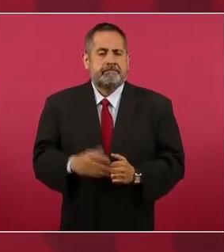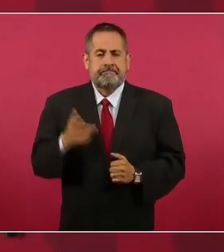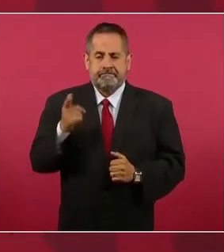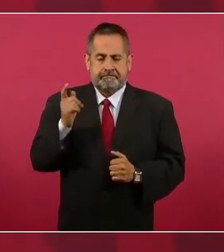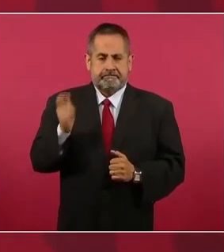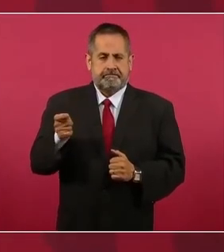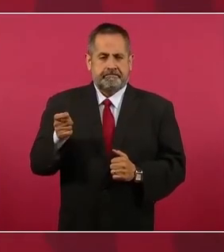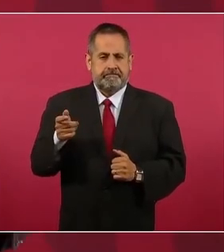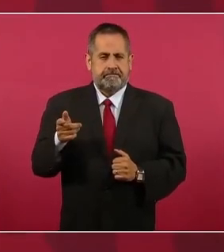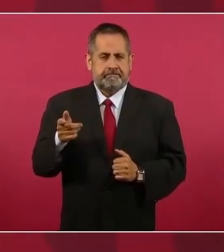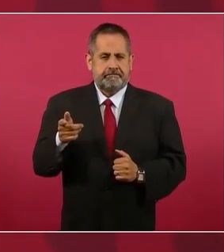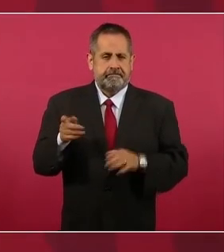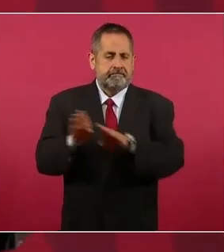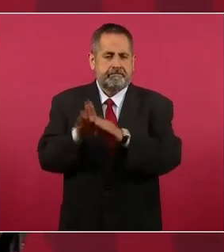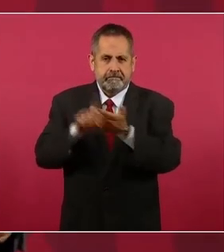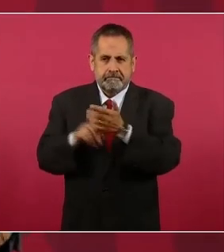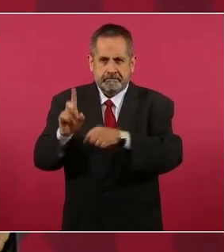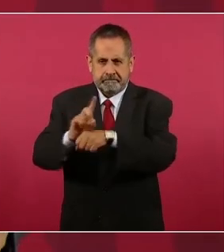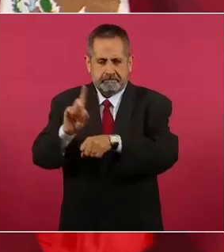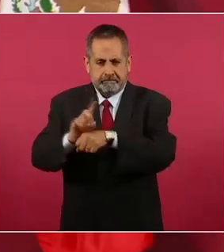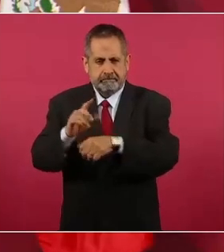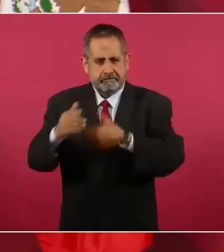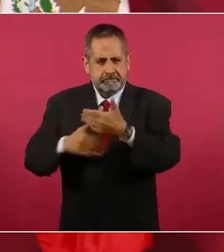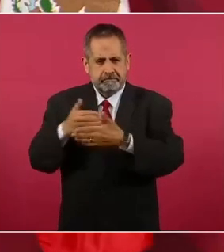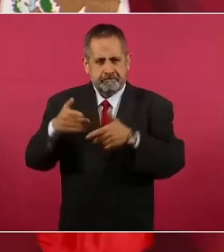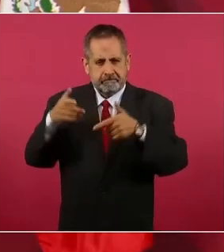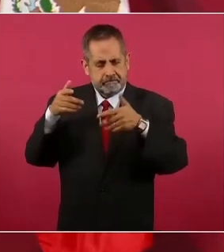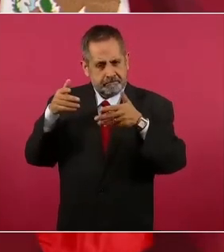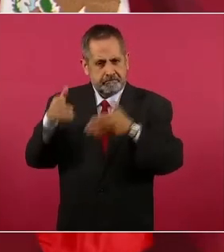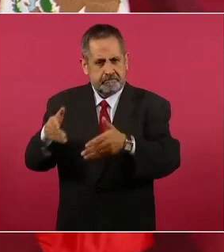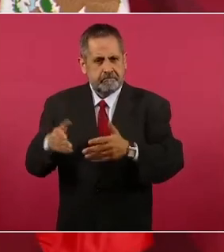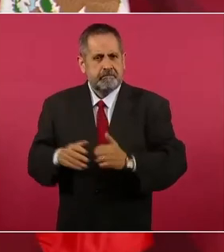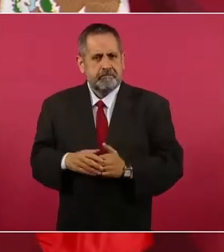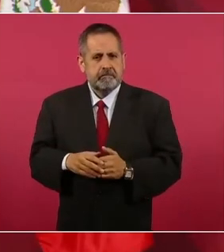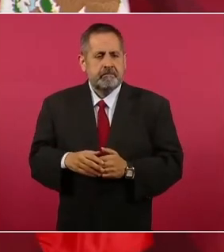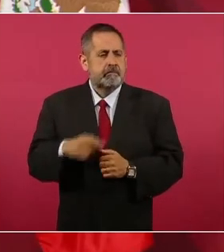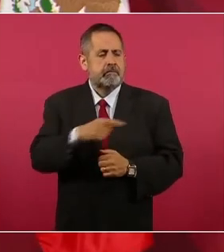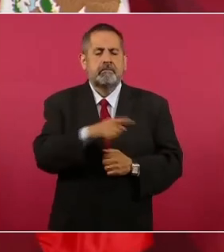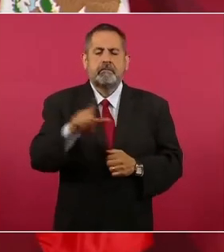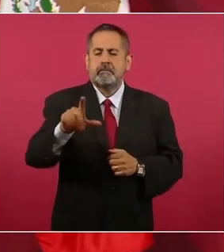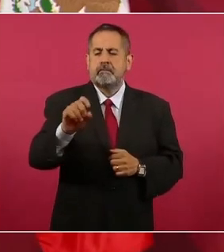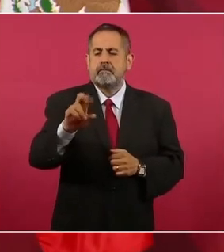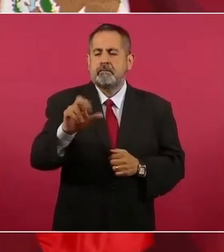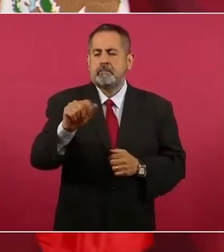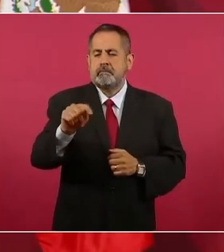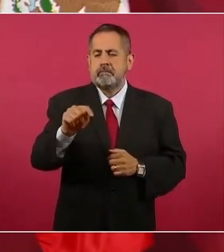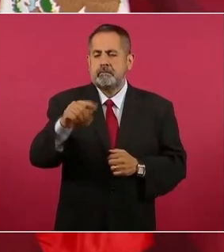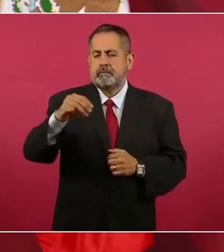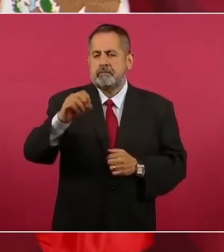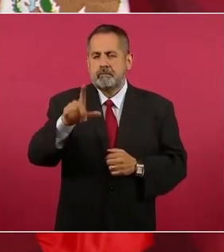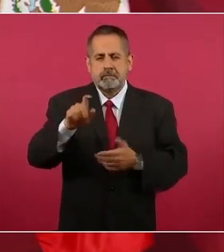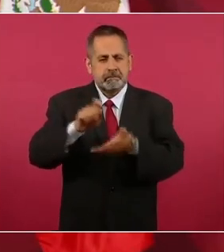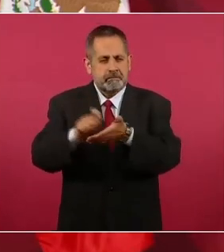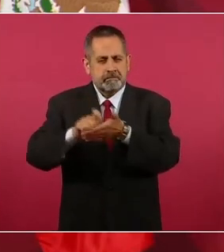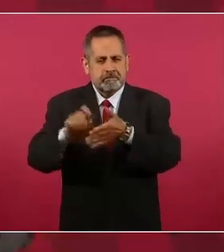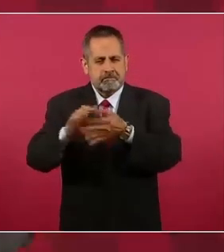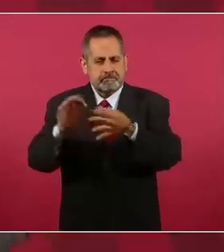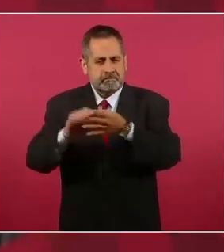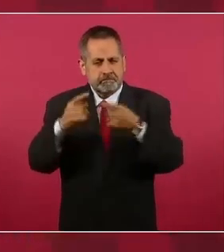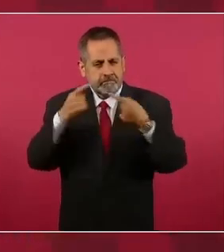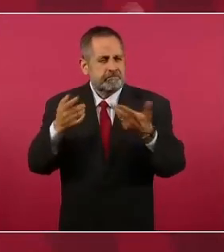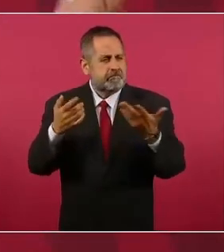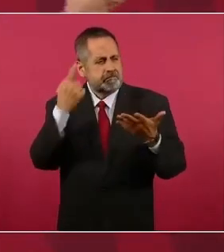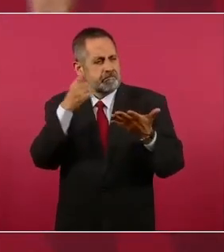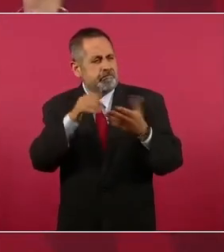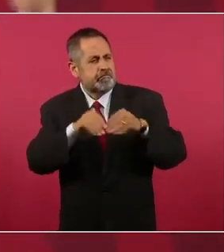estar todos los días. Loret de Mola escribe una columna diciendo que